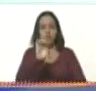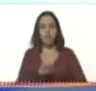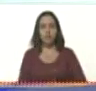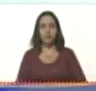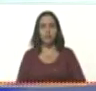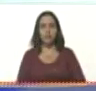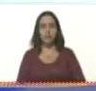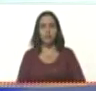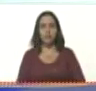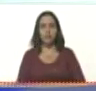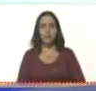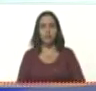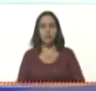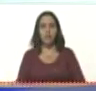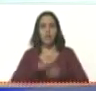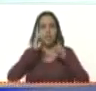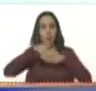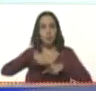y